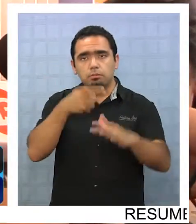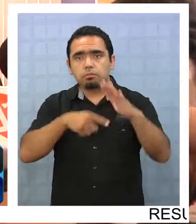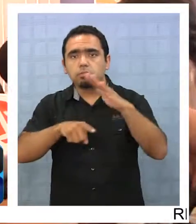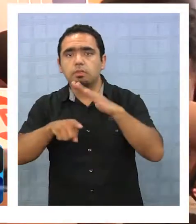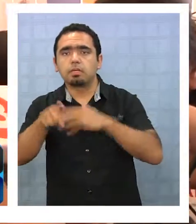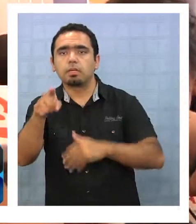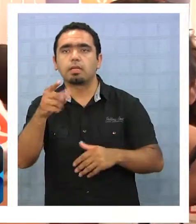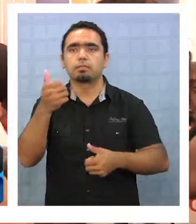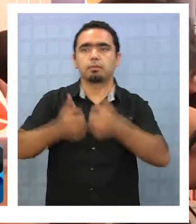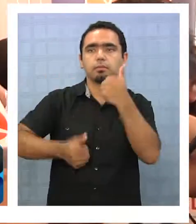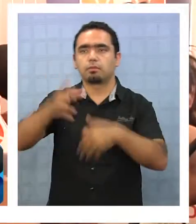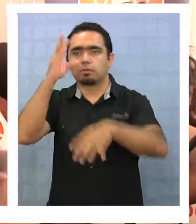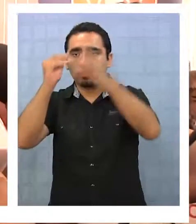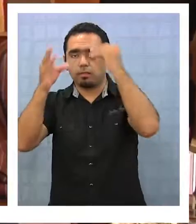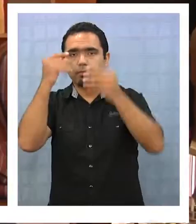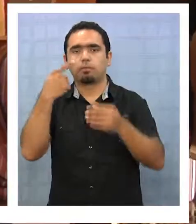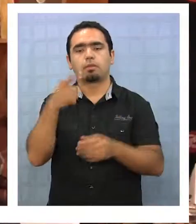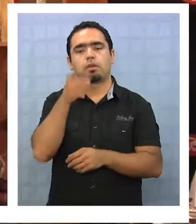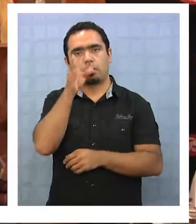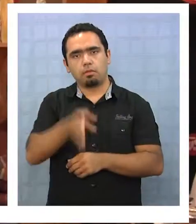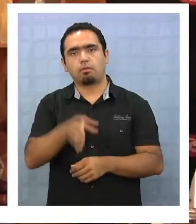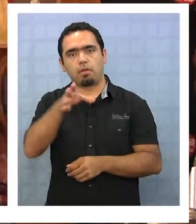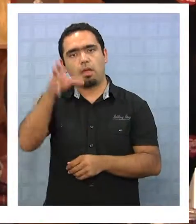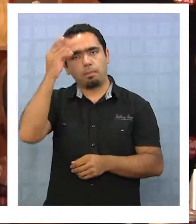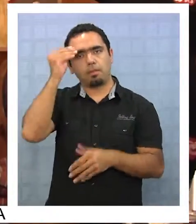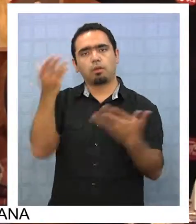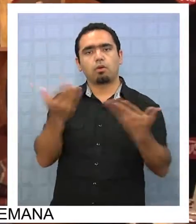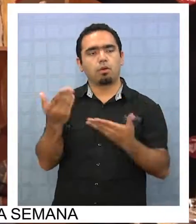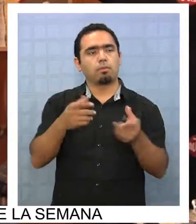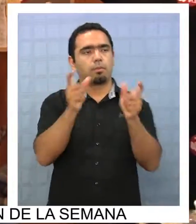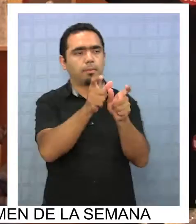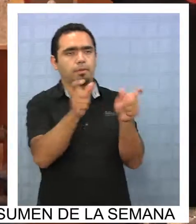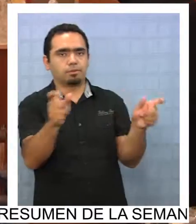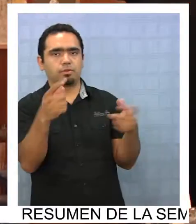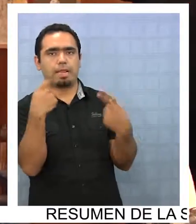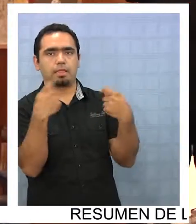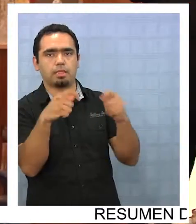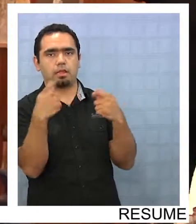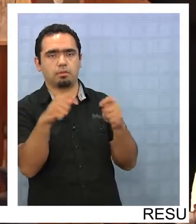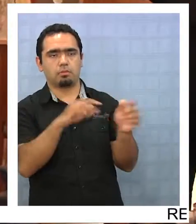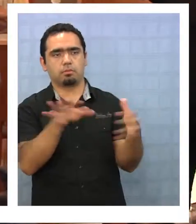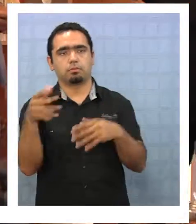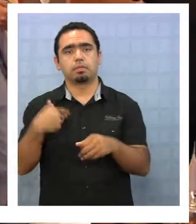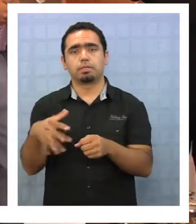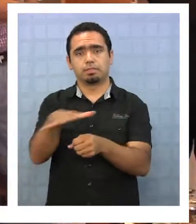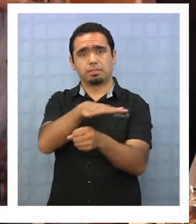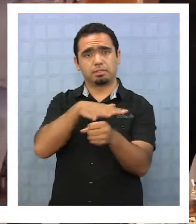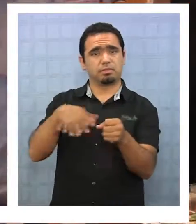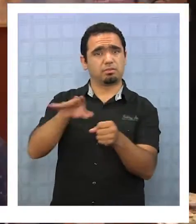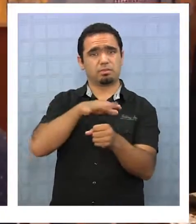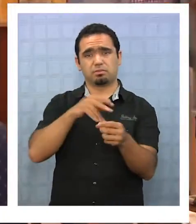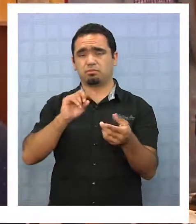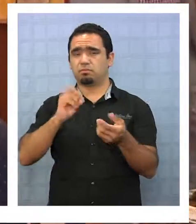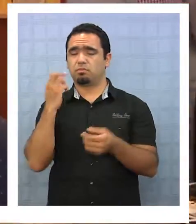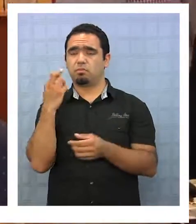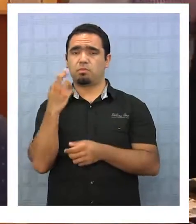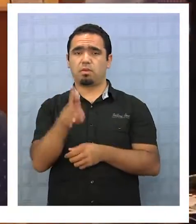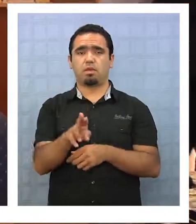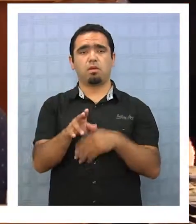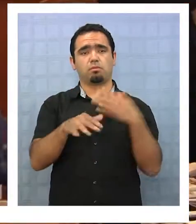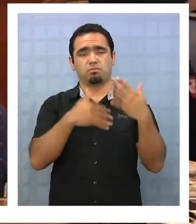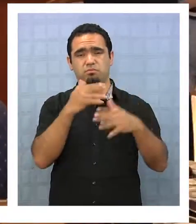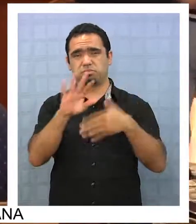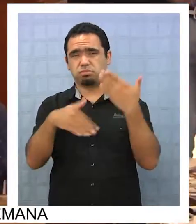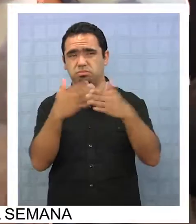tratar a los seres humanos, a todos los ciudadanos chilenos. La situación se desbordó a tal nivel que la intendenta Claudia